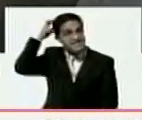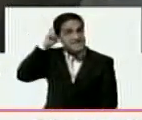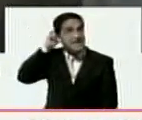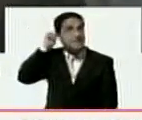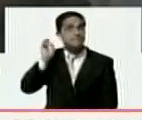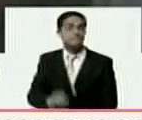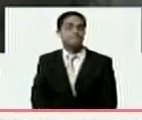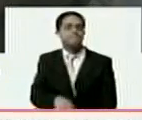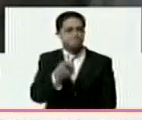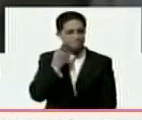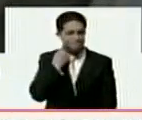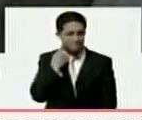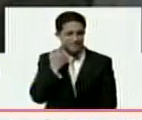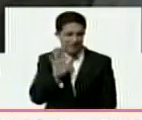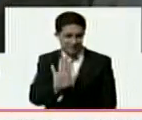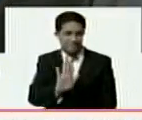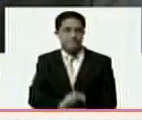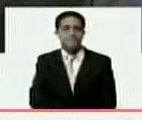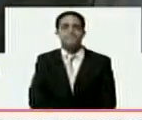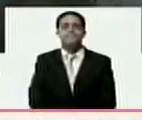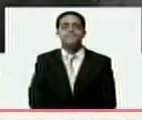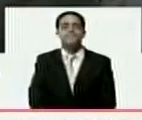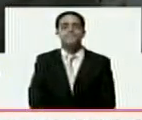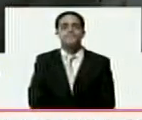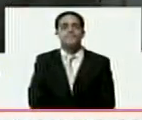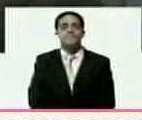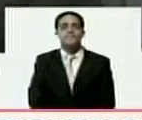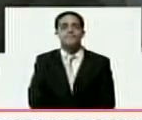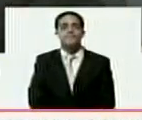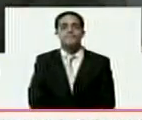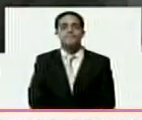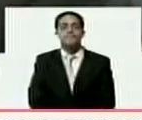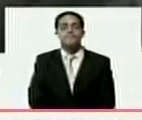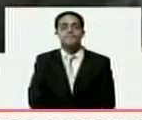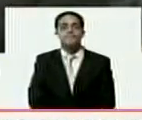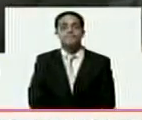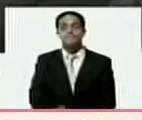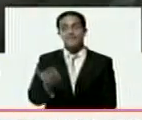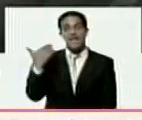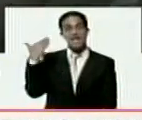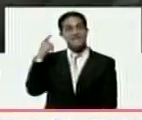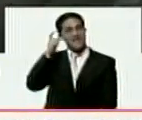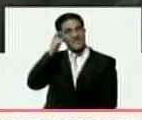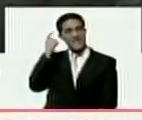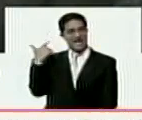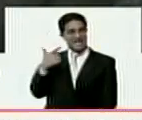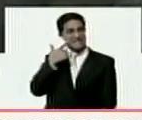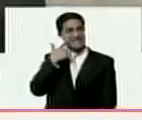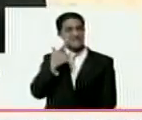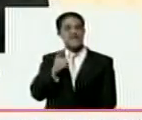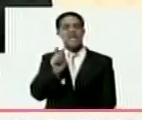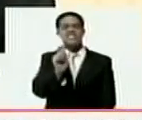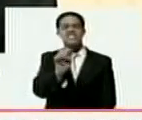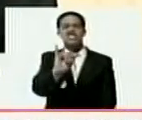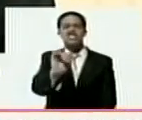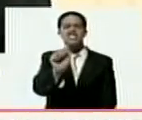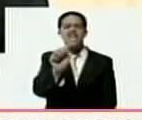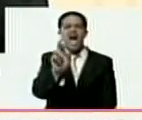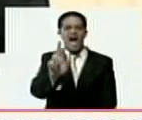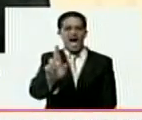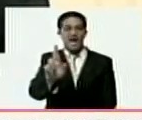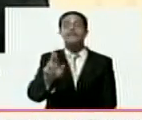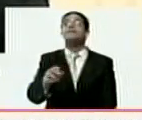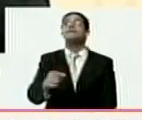Fíjense ustedes, la insistencia en el uso del TIAR. Hace unos días hubo un taller, aquí está, esto fue el